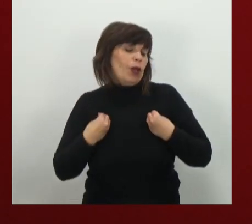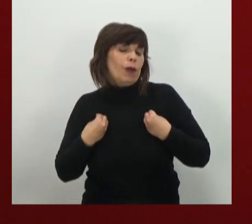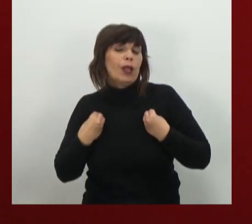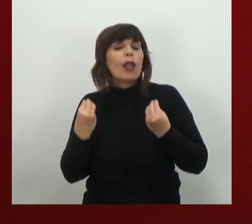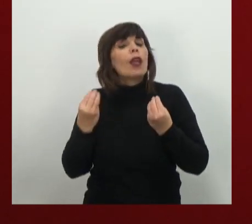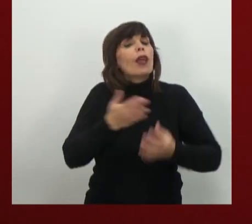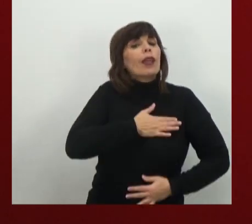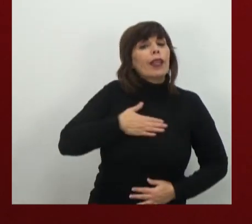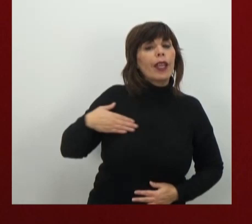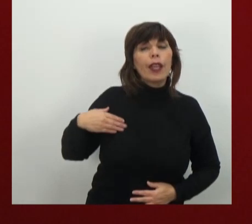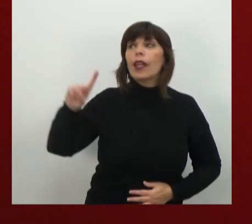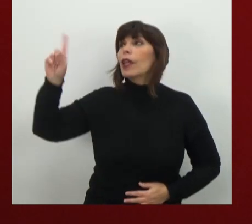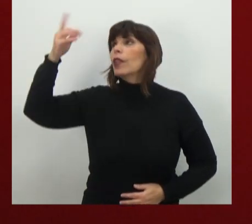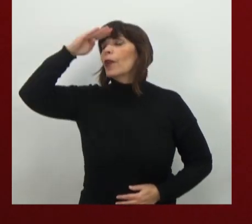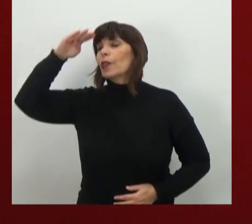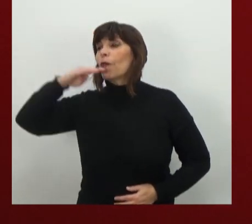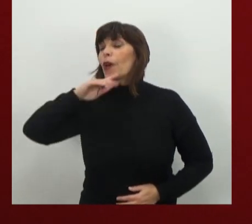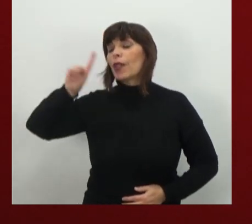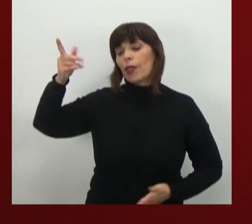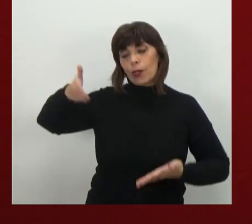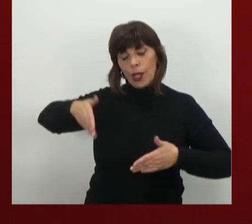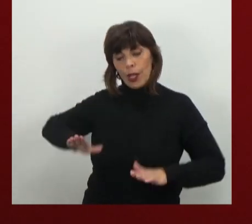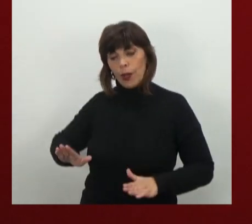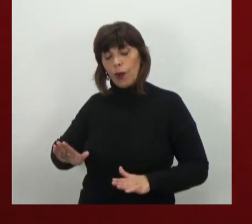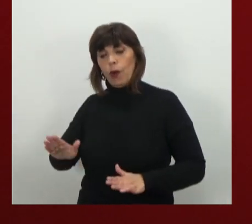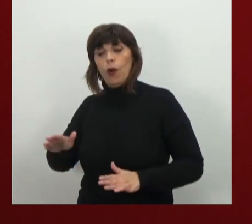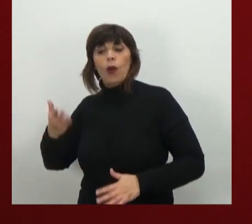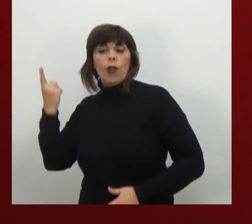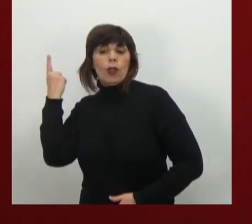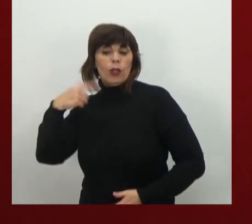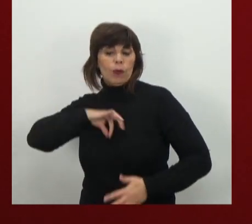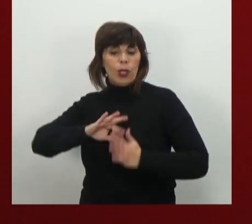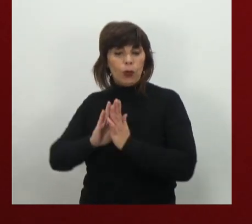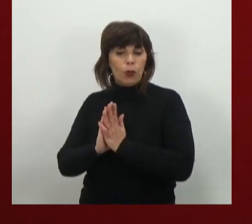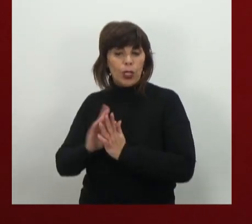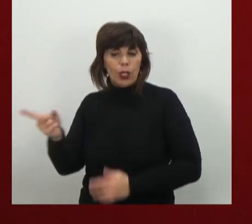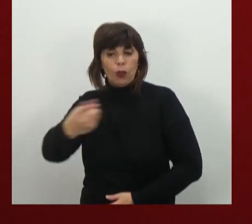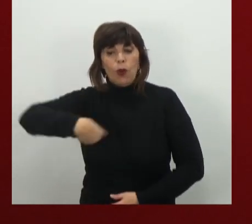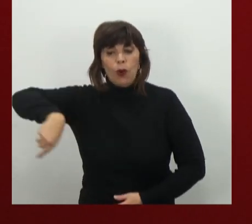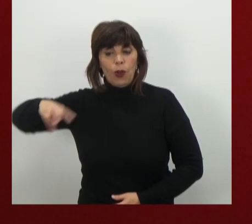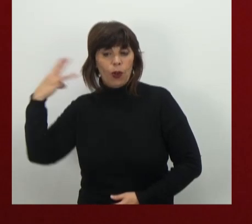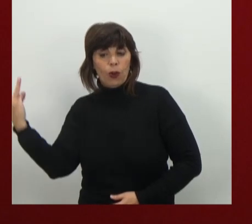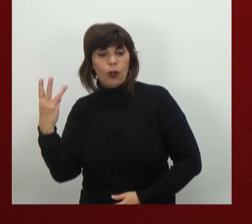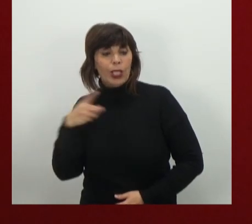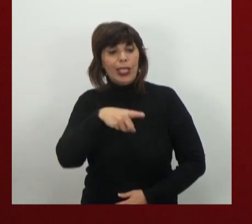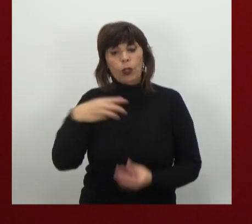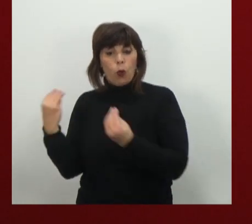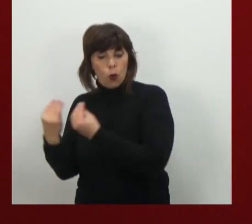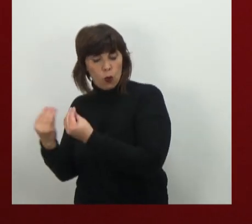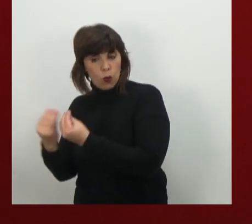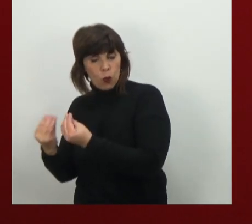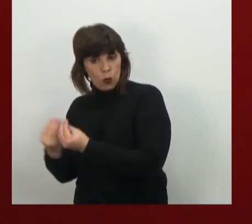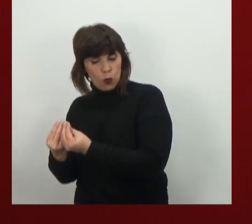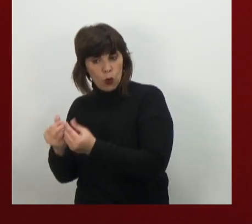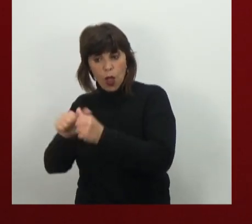Padre y Dios el Hijo, ya no vive bajo la ley, sino vive bajo